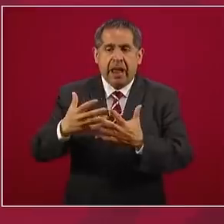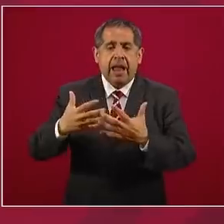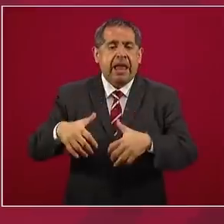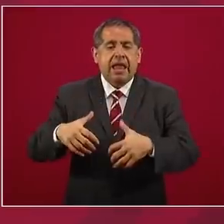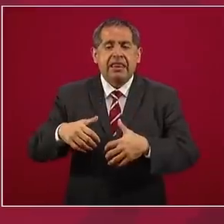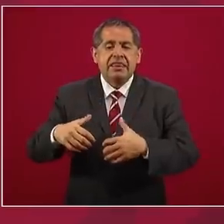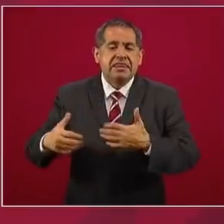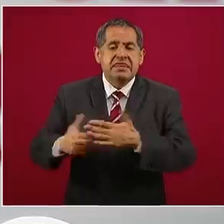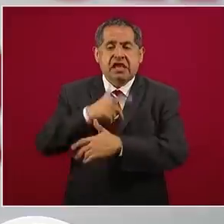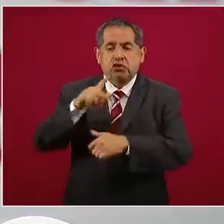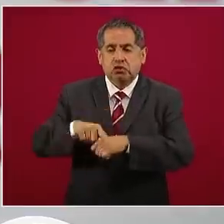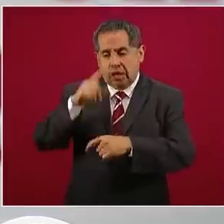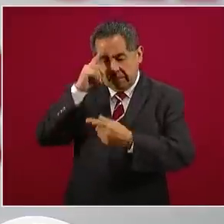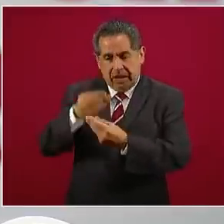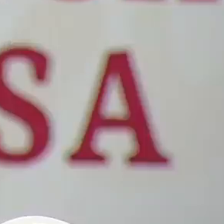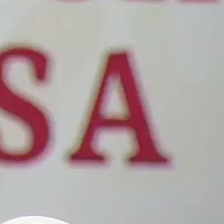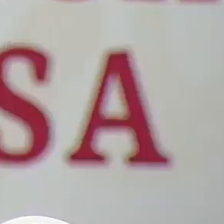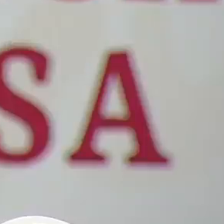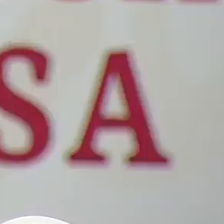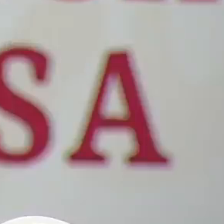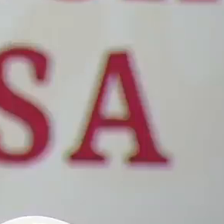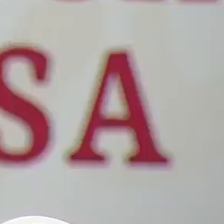de distribución pública.